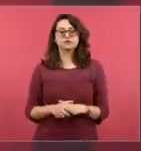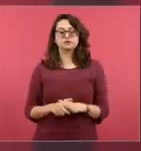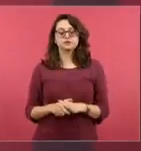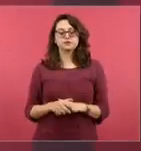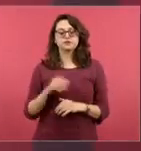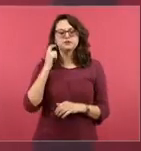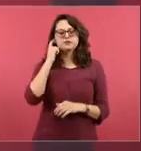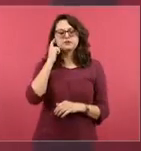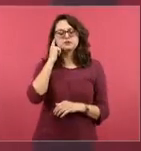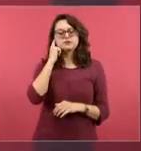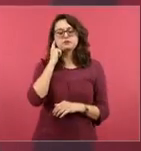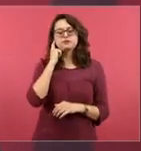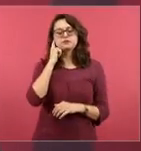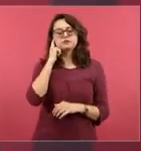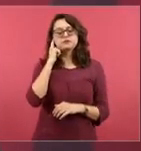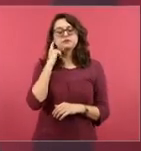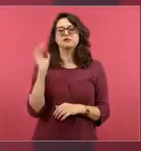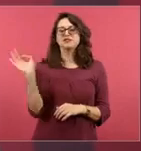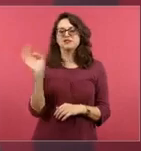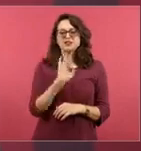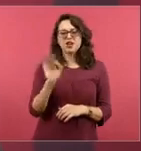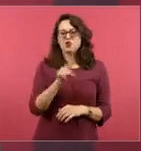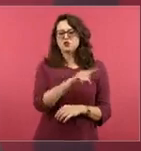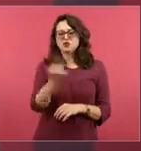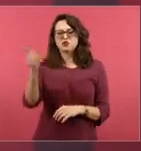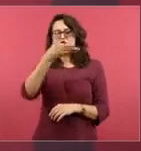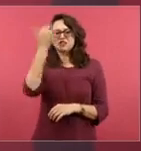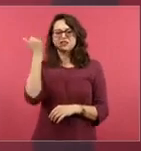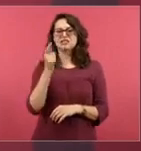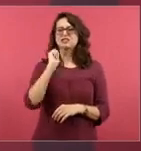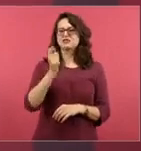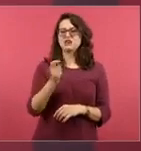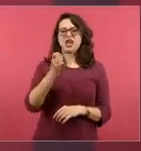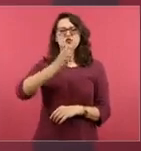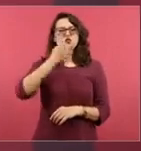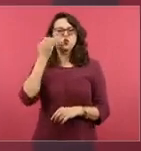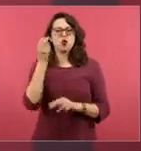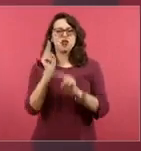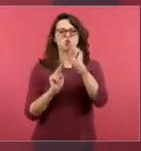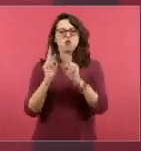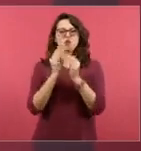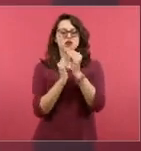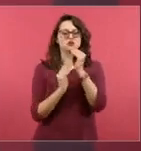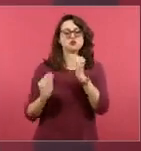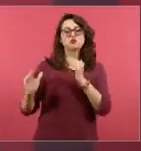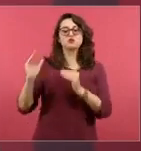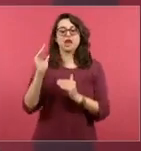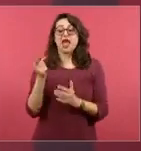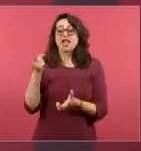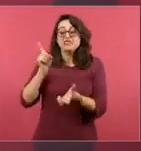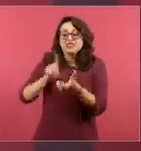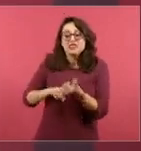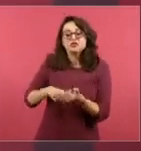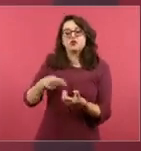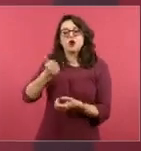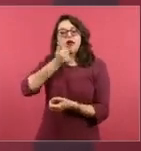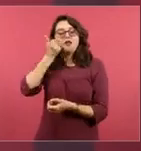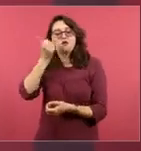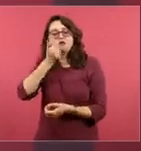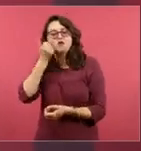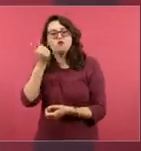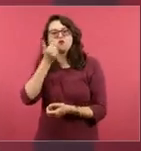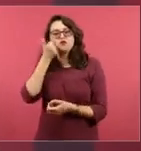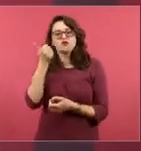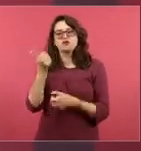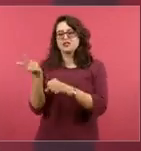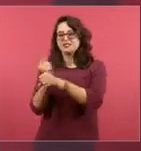de Escuela Normal Superior, tiene que ver con la escuela que forma a los maestros y a las